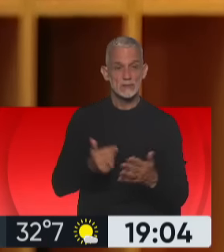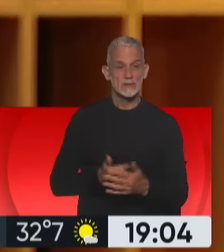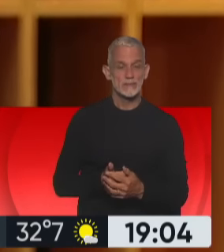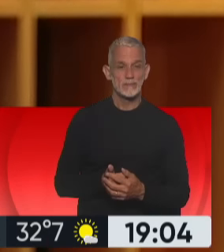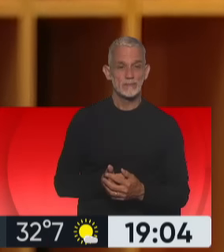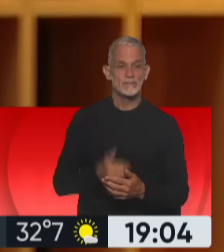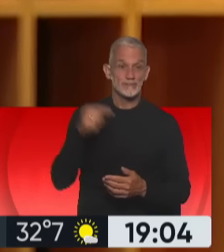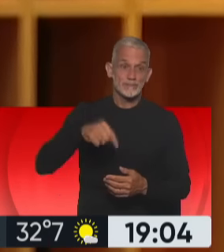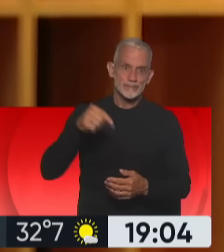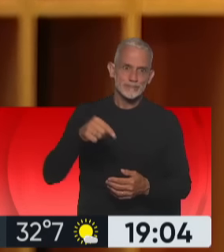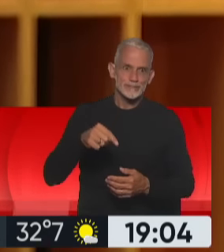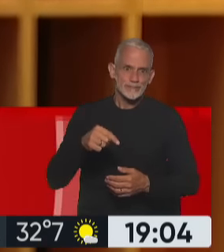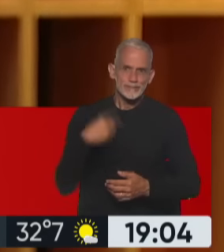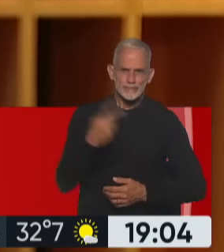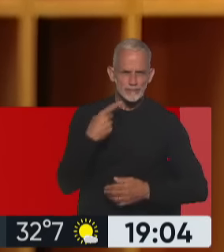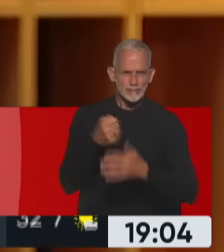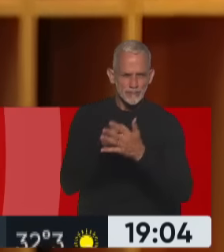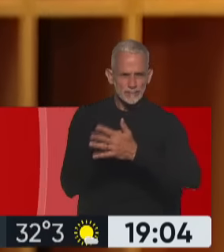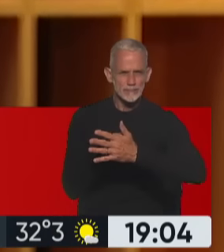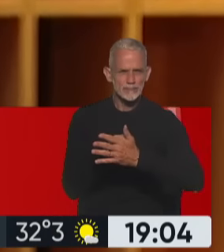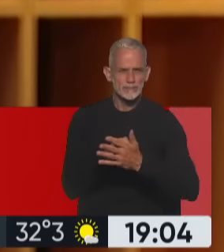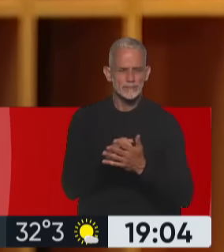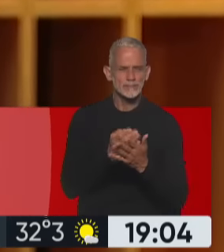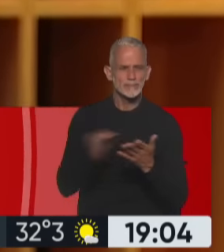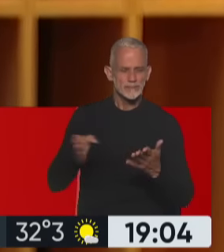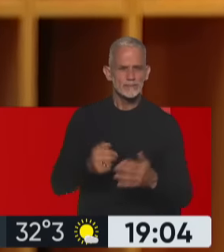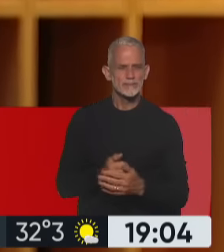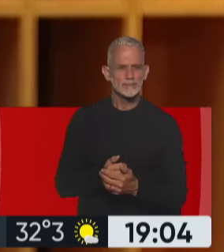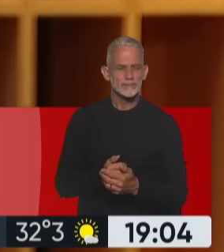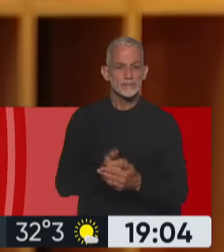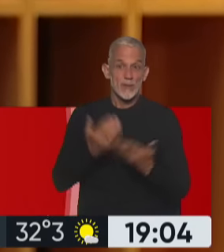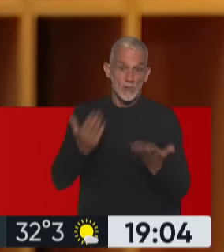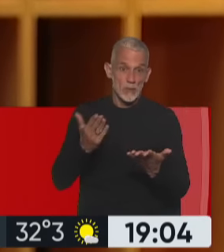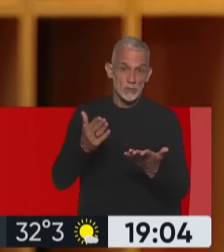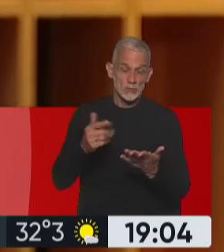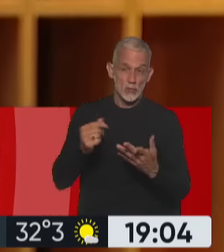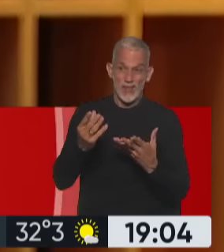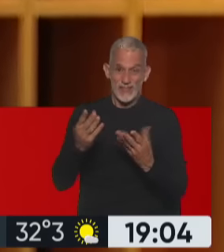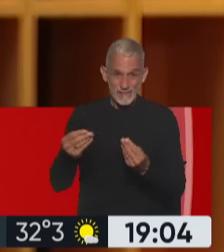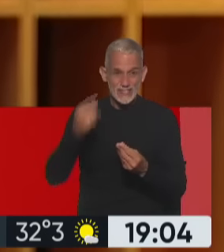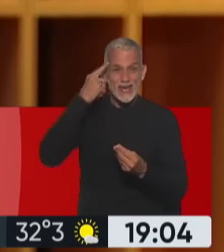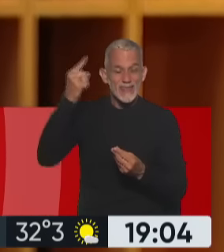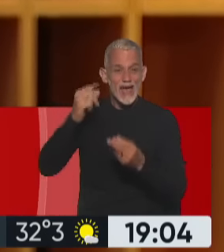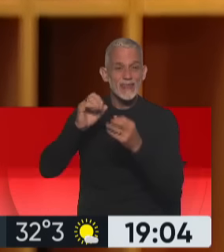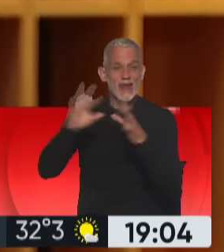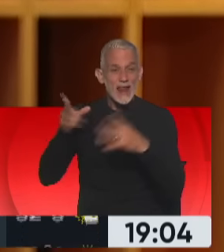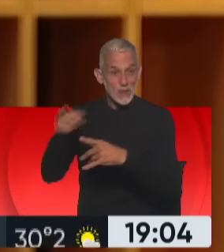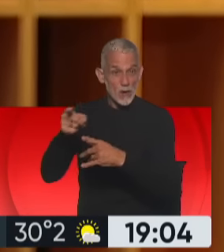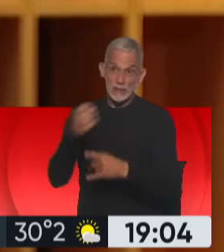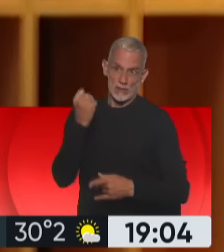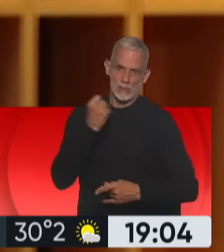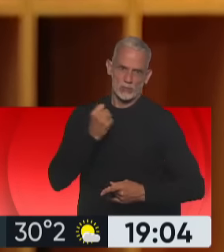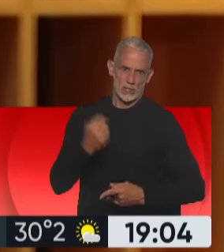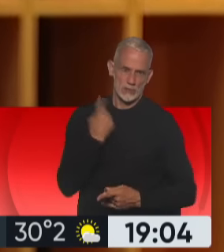justamente esto es lo que estamos combatiendo día a día en cada paso que damos. Por eso la defensa constante de las ideas de la libertad es tan importante